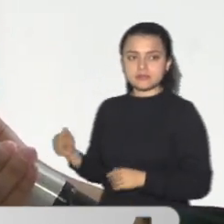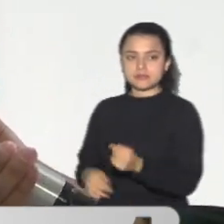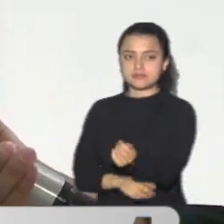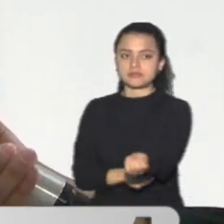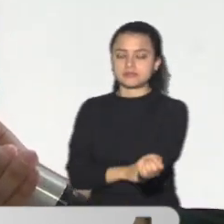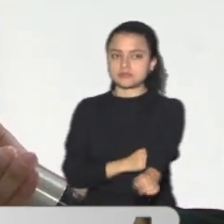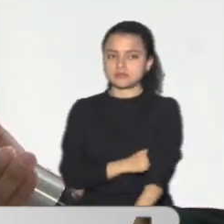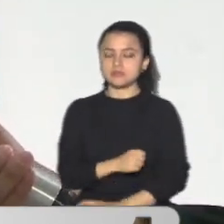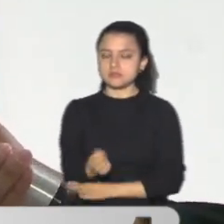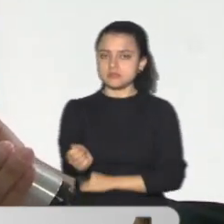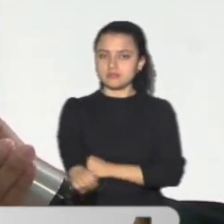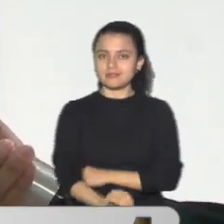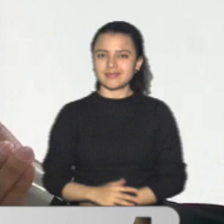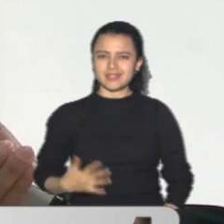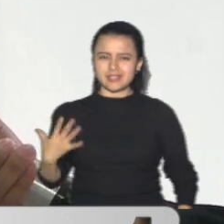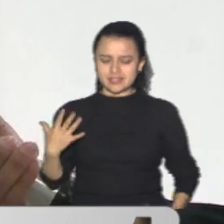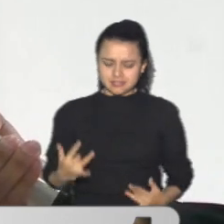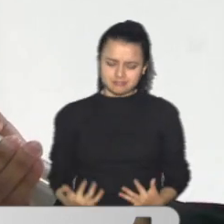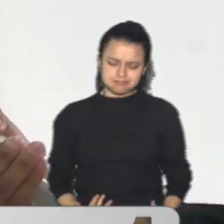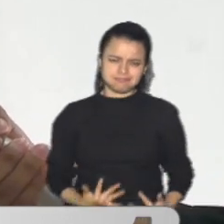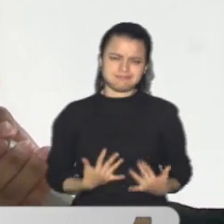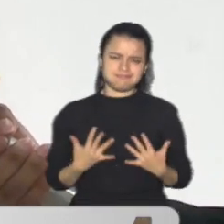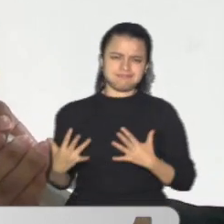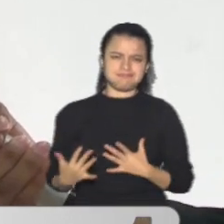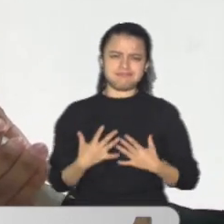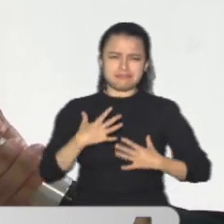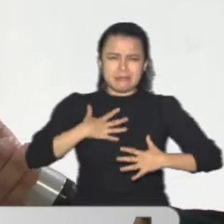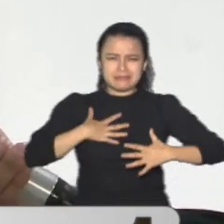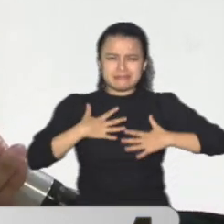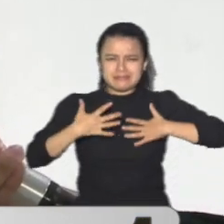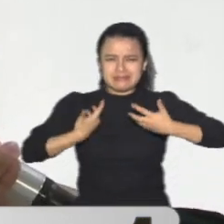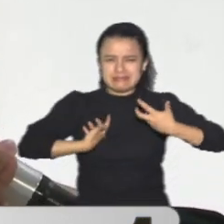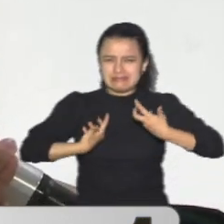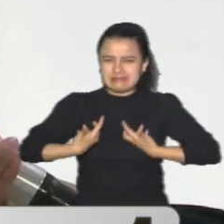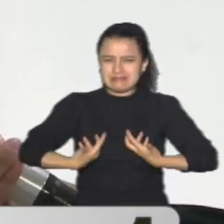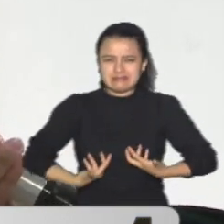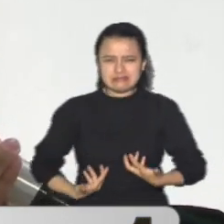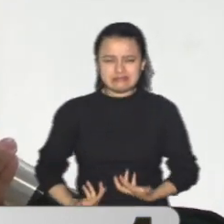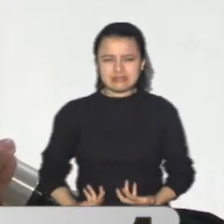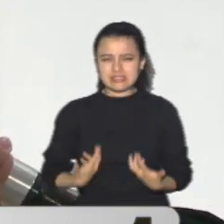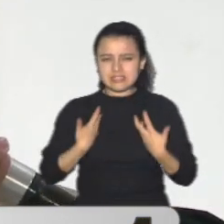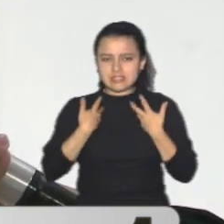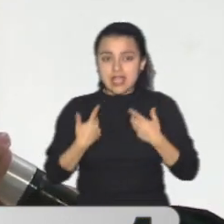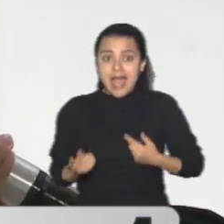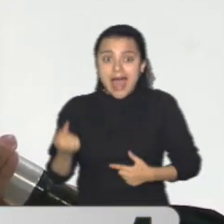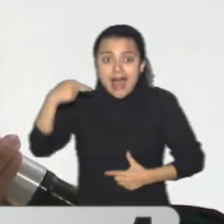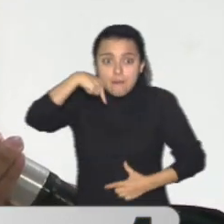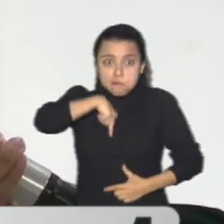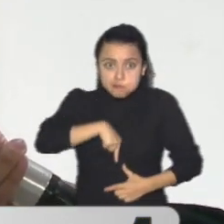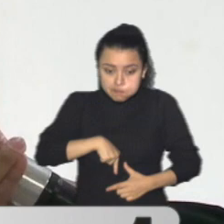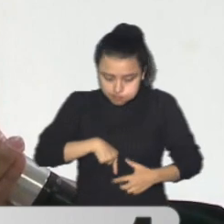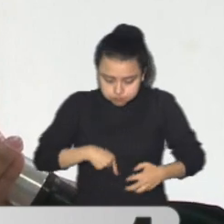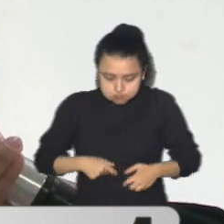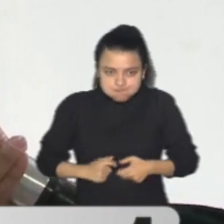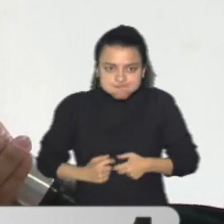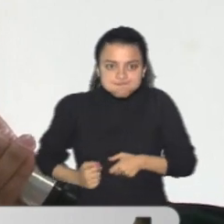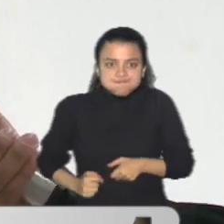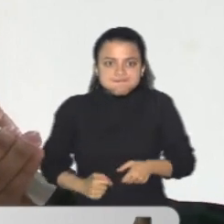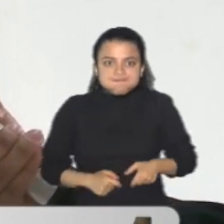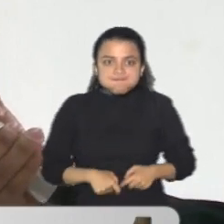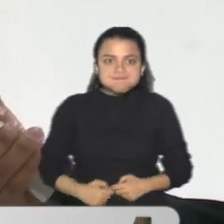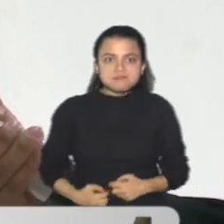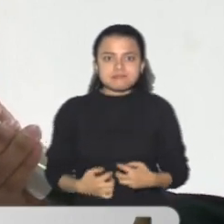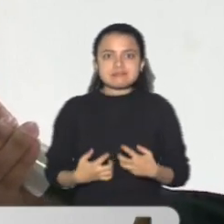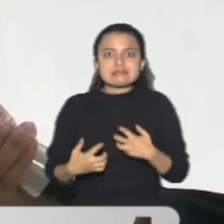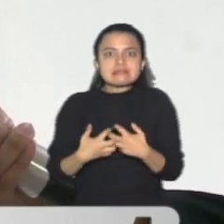las quemaduras hacen un efecto nefasto en el funcionamiento del organismo los demás quemados